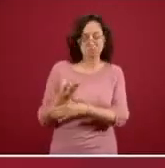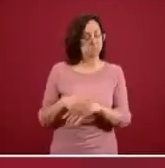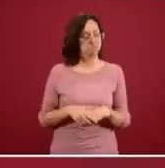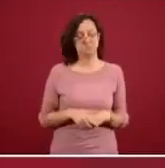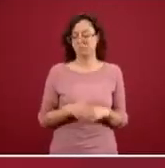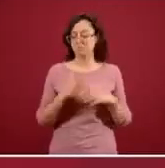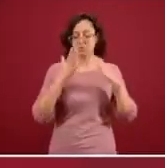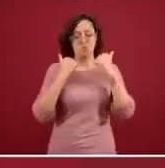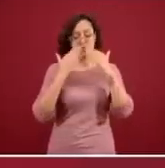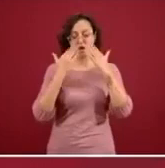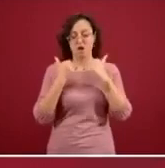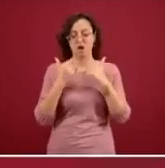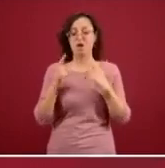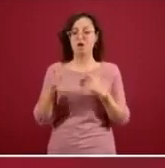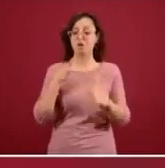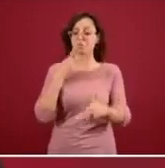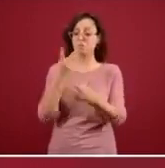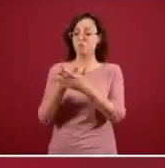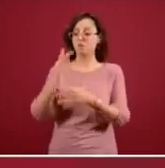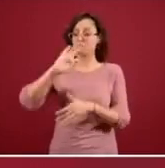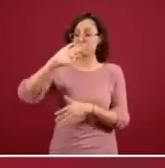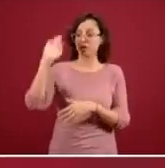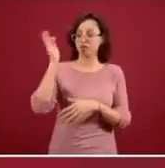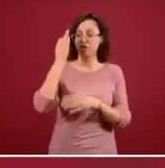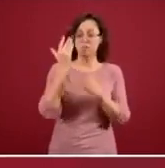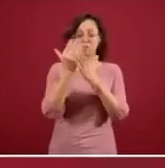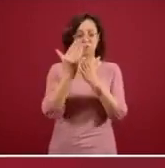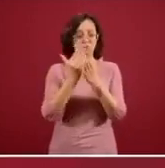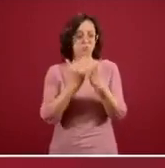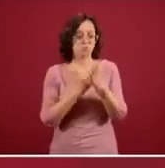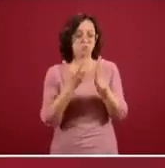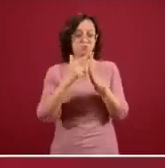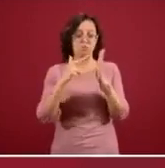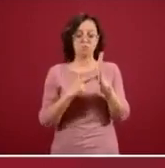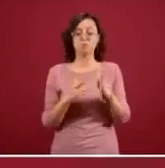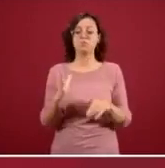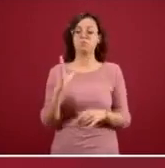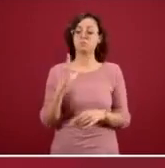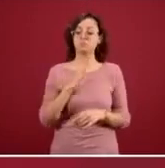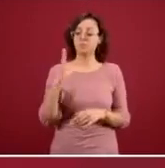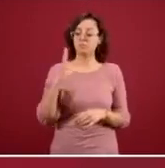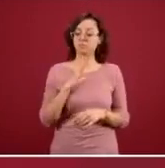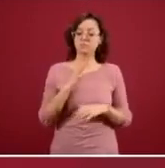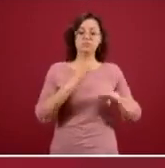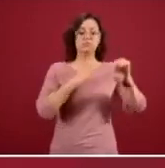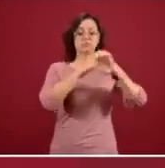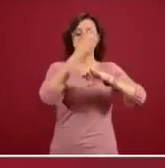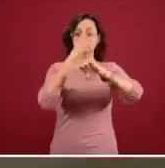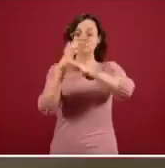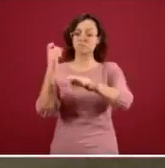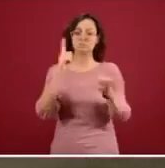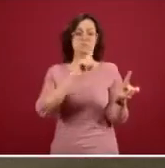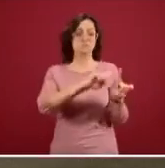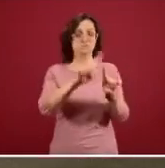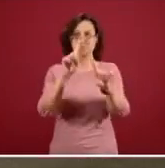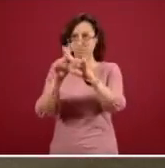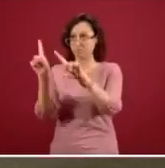Hay un protocolo para prisiones federales que lo hemos compartido también con algunas entidades federativas